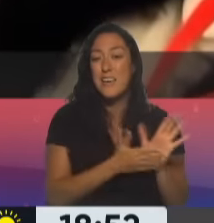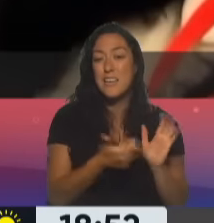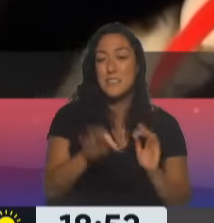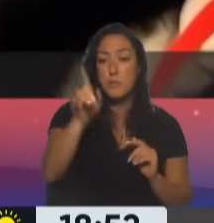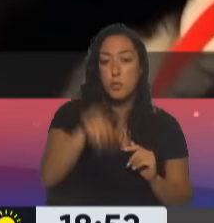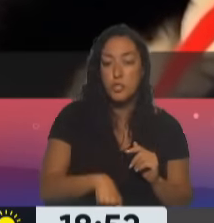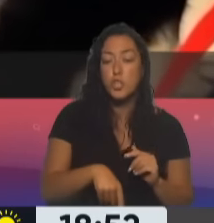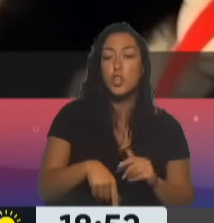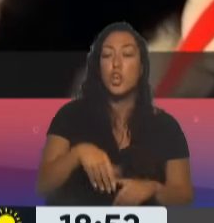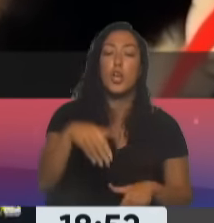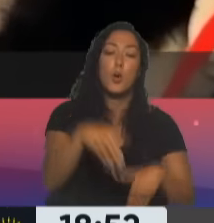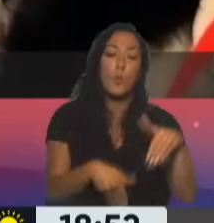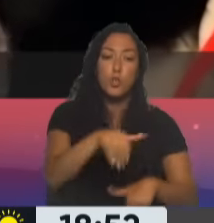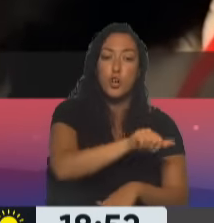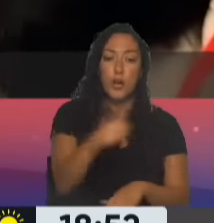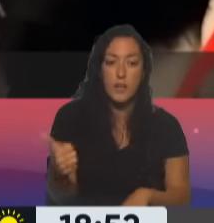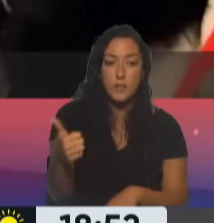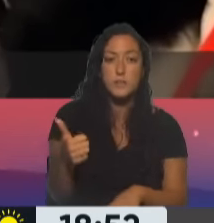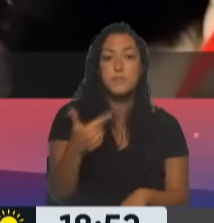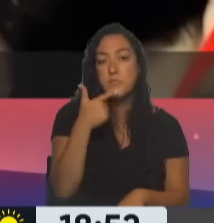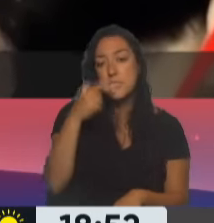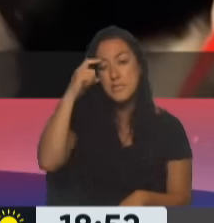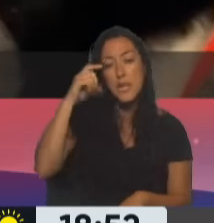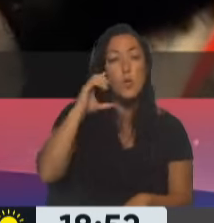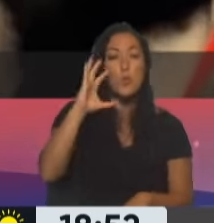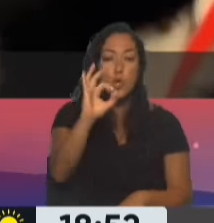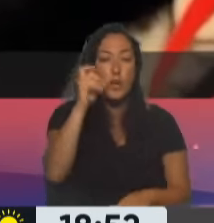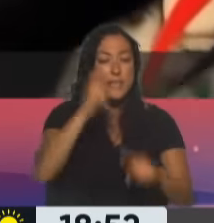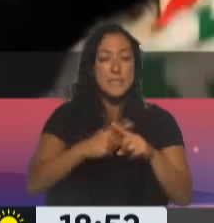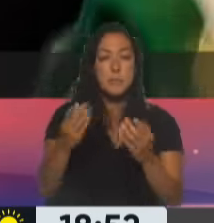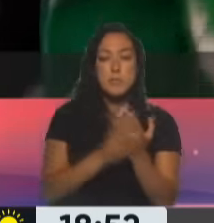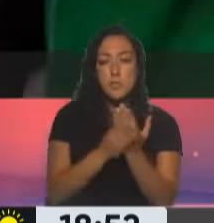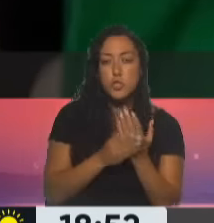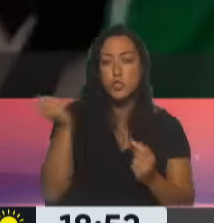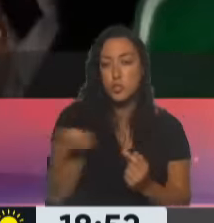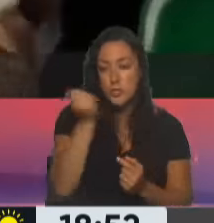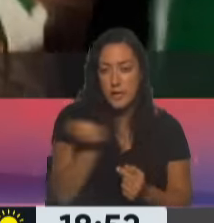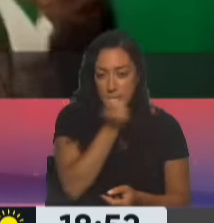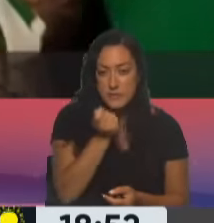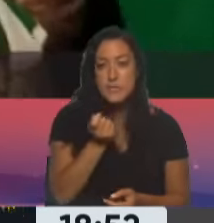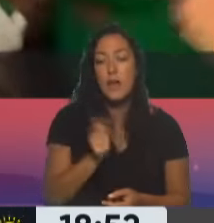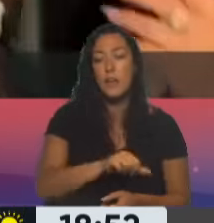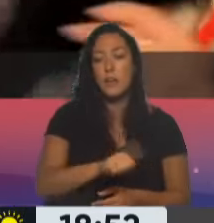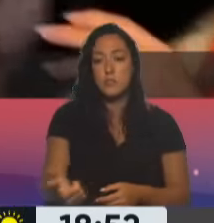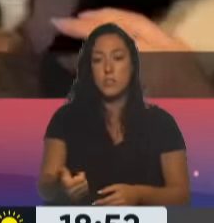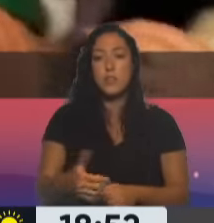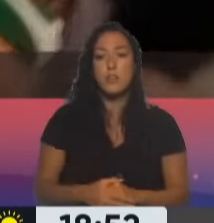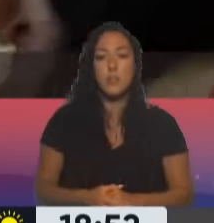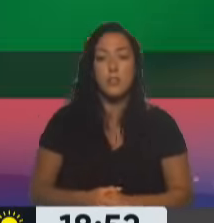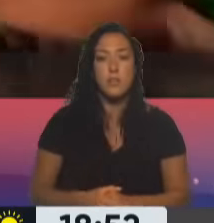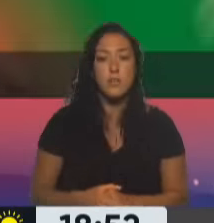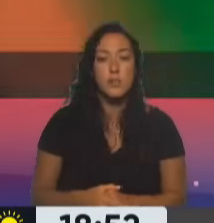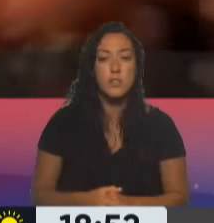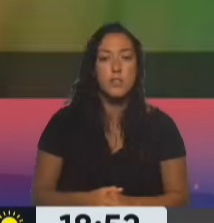de los votos. Antonio José Seguro, un ex ministro socialista, triunfó el domingo pasado en Portugal, ganó en la